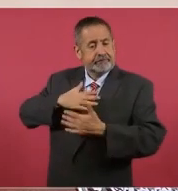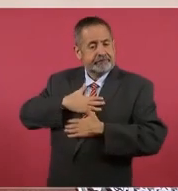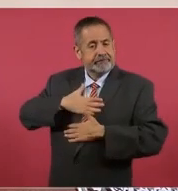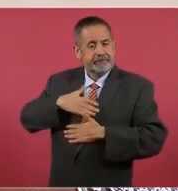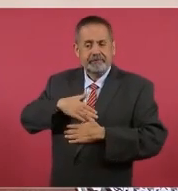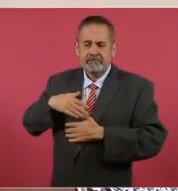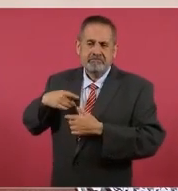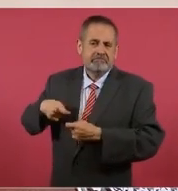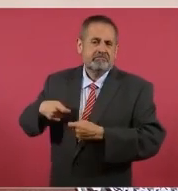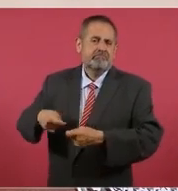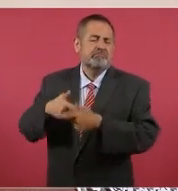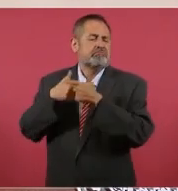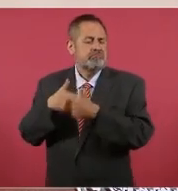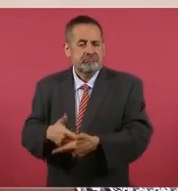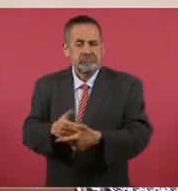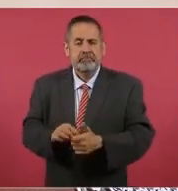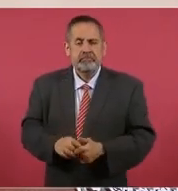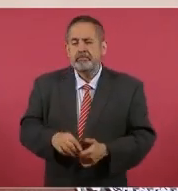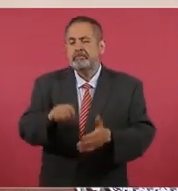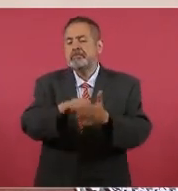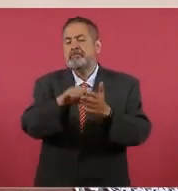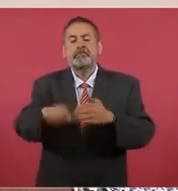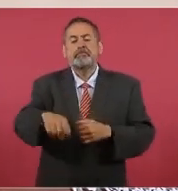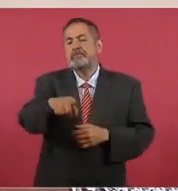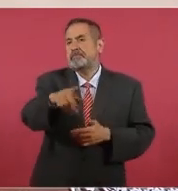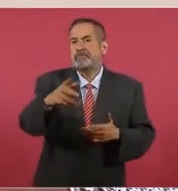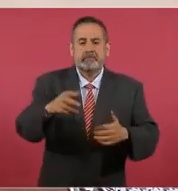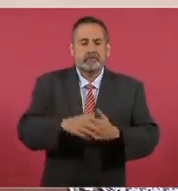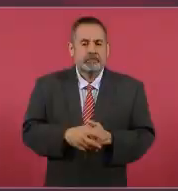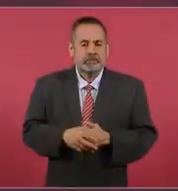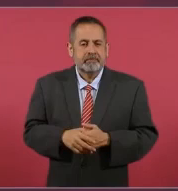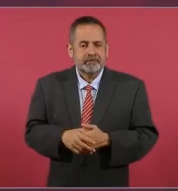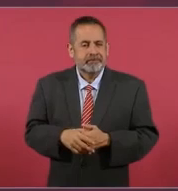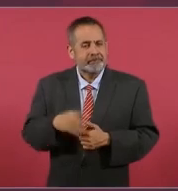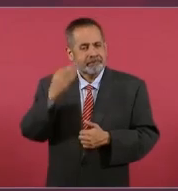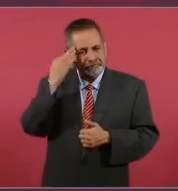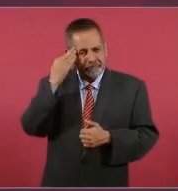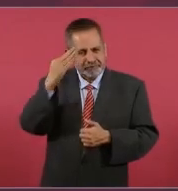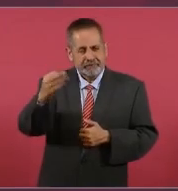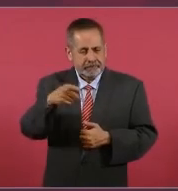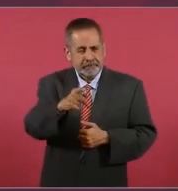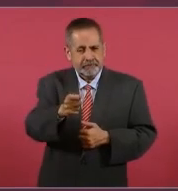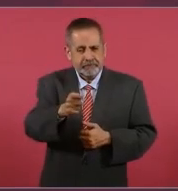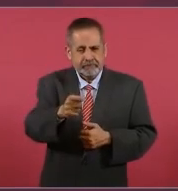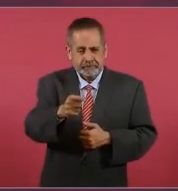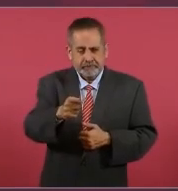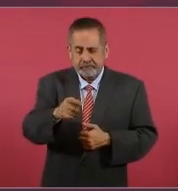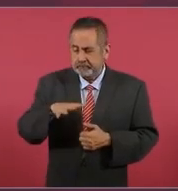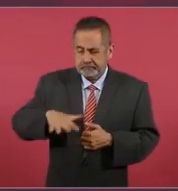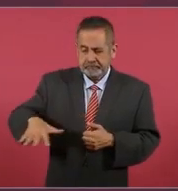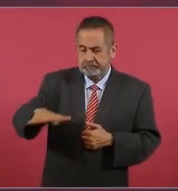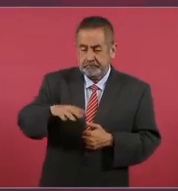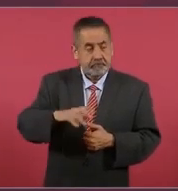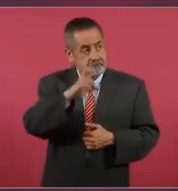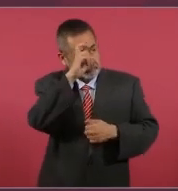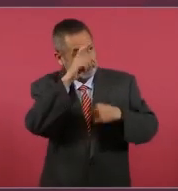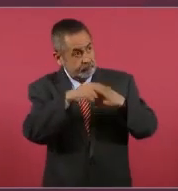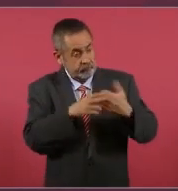Por ejemplo, en la época prehispánica, antes de la llegada de los europeos,